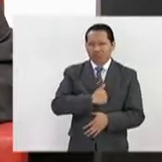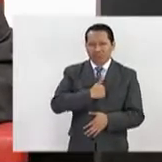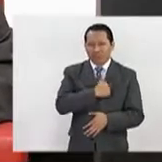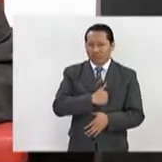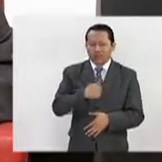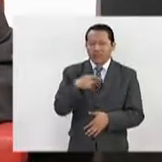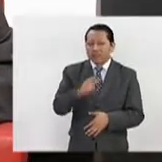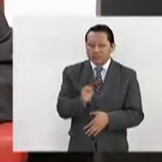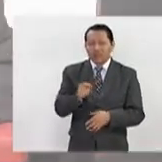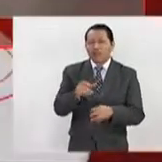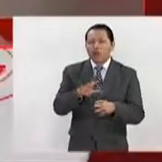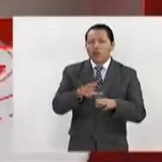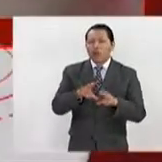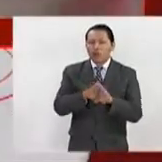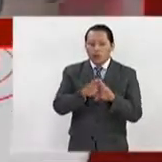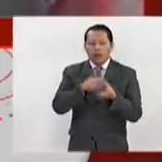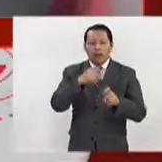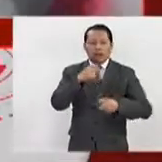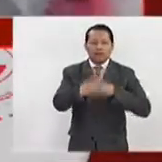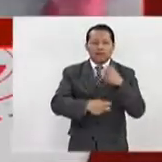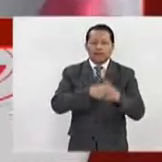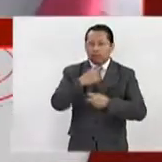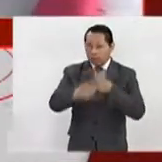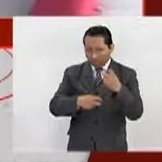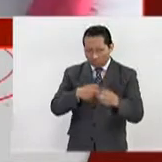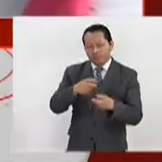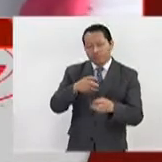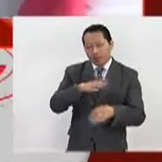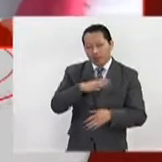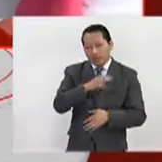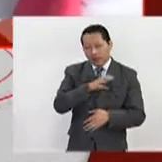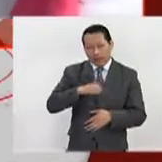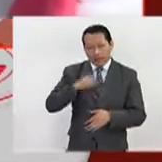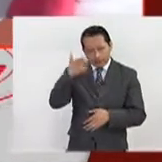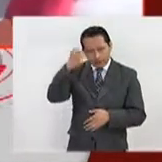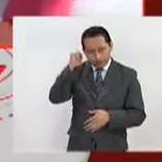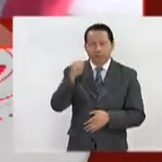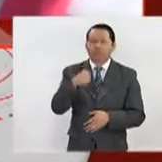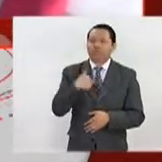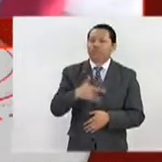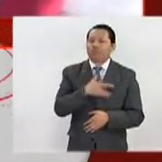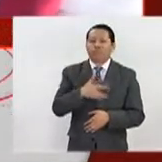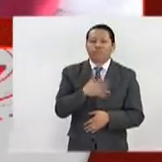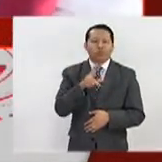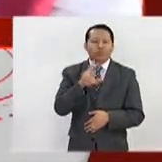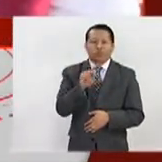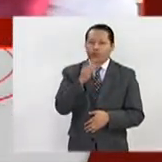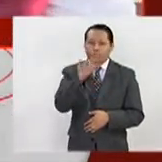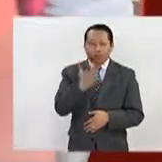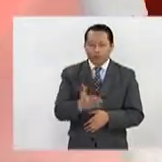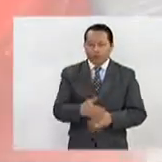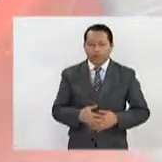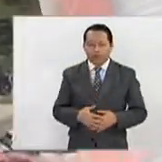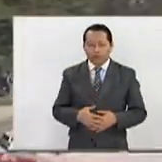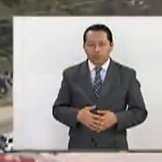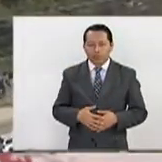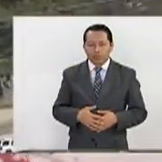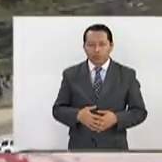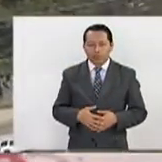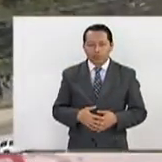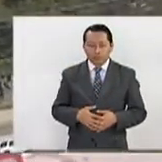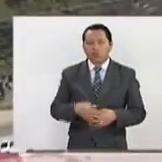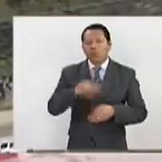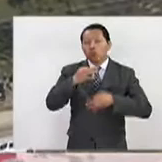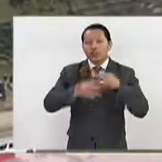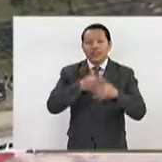de organizaciones descalificando a algunos de los aspirantes, lo cual no me parece que sea un mecanismo adecuado.